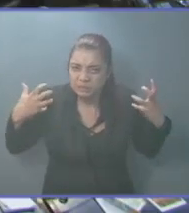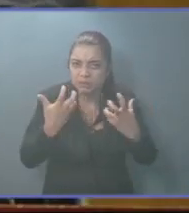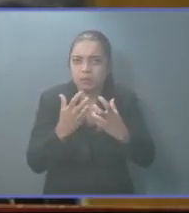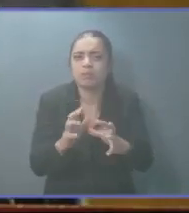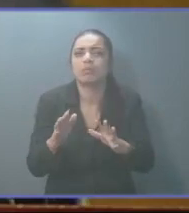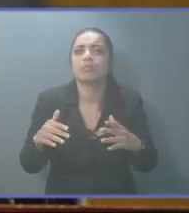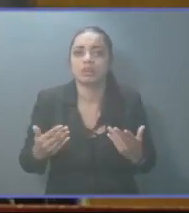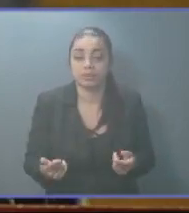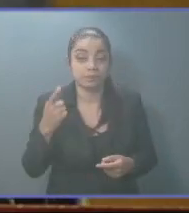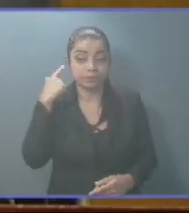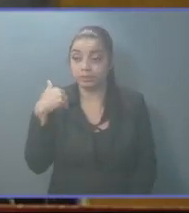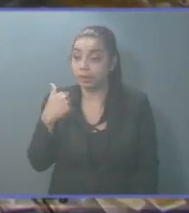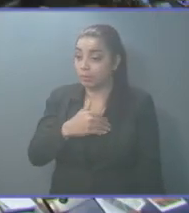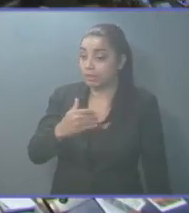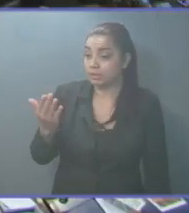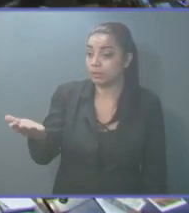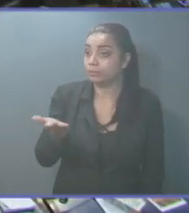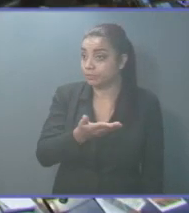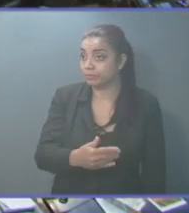ministro la defensa